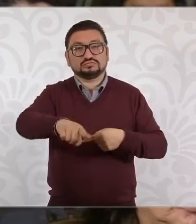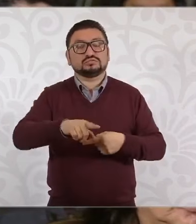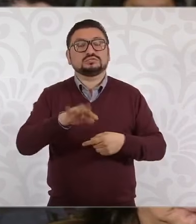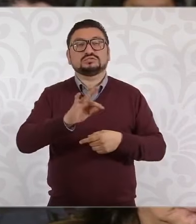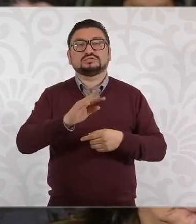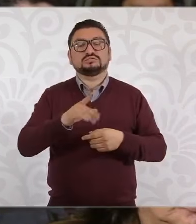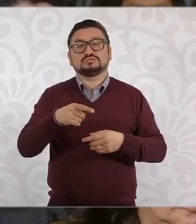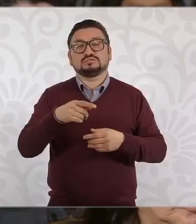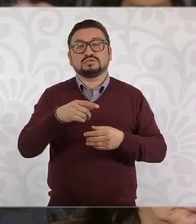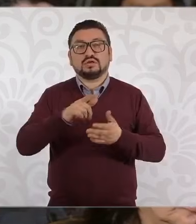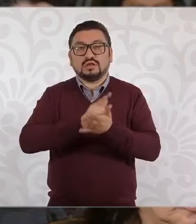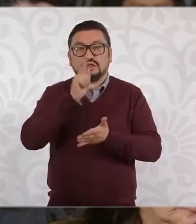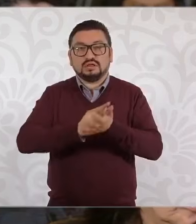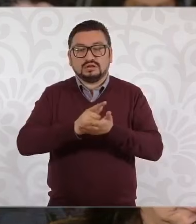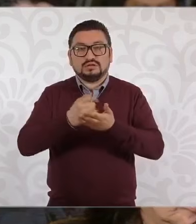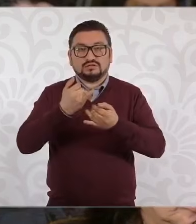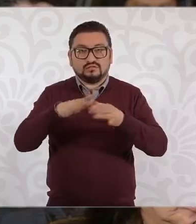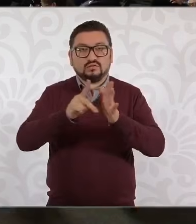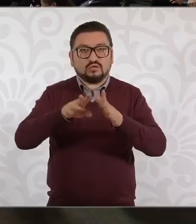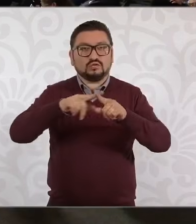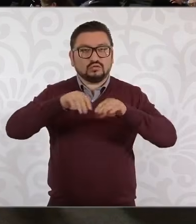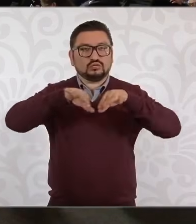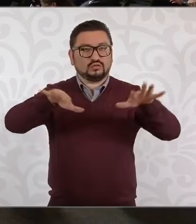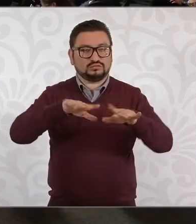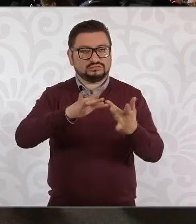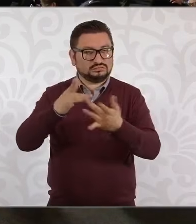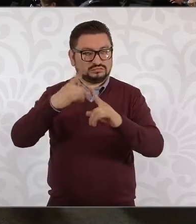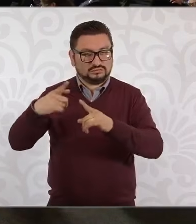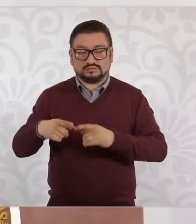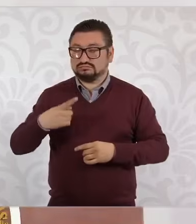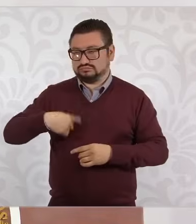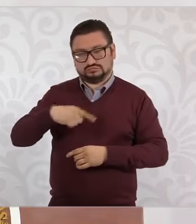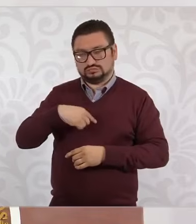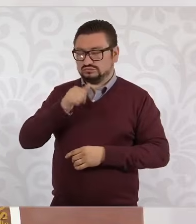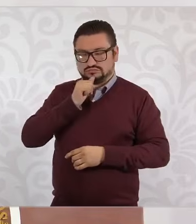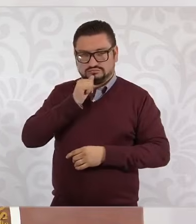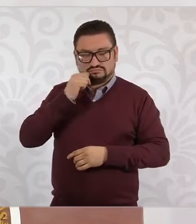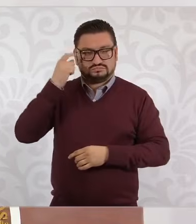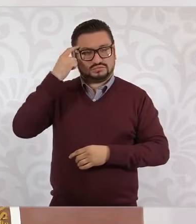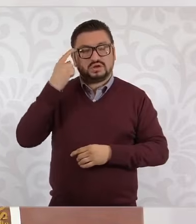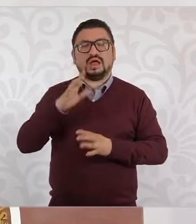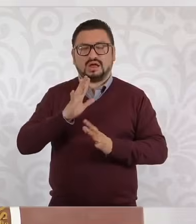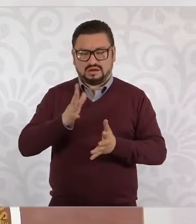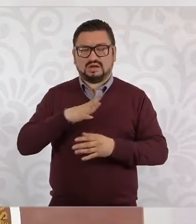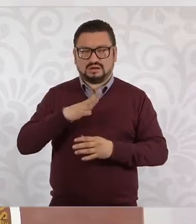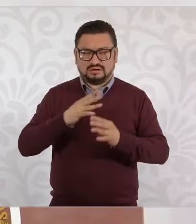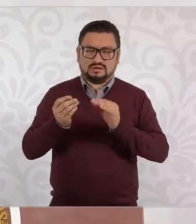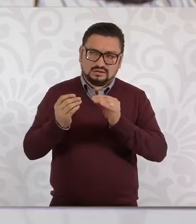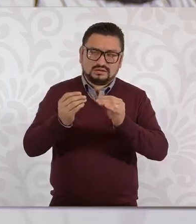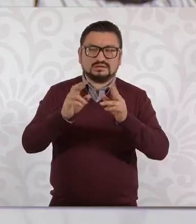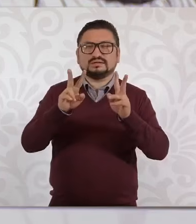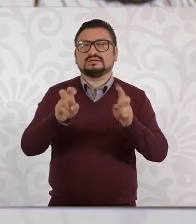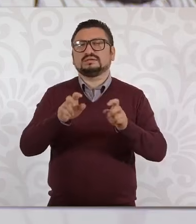se haga una ley de comunicaciones? Pues hasta ahora no lo tenemos planteado. Hay discusiones obviamente